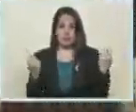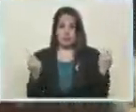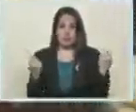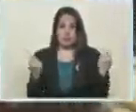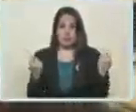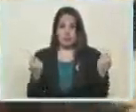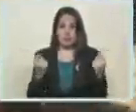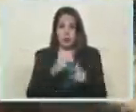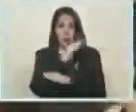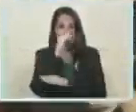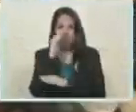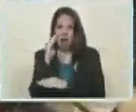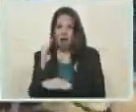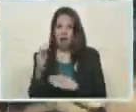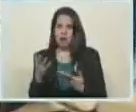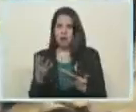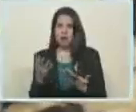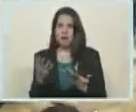la protección